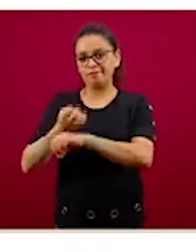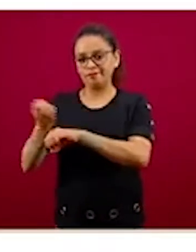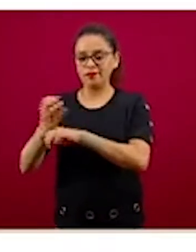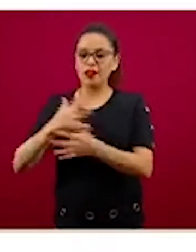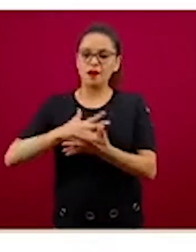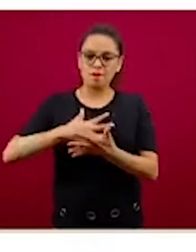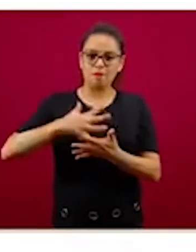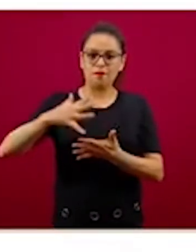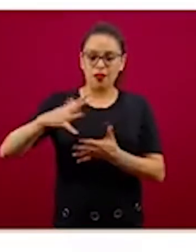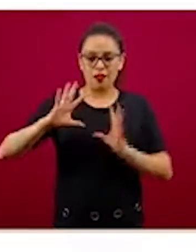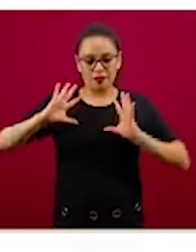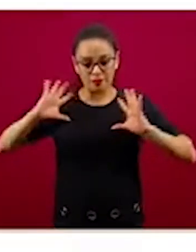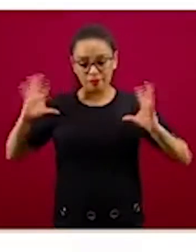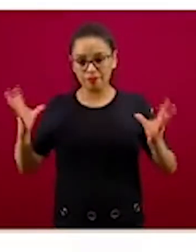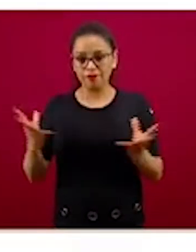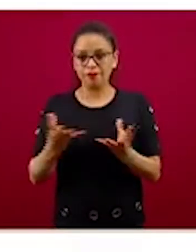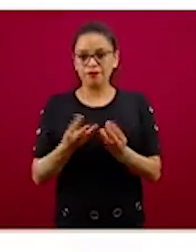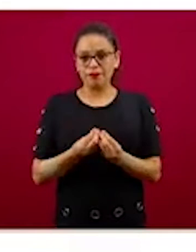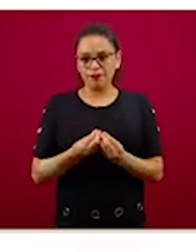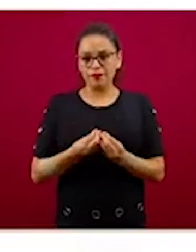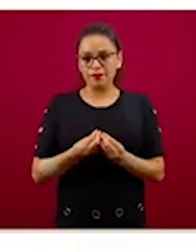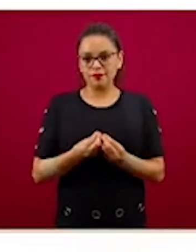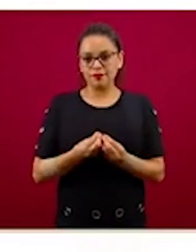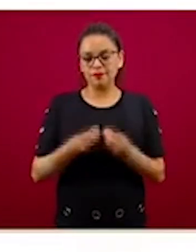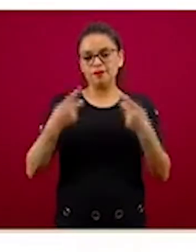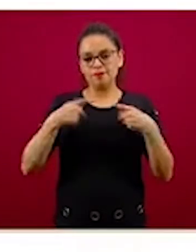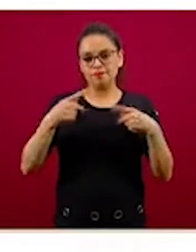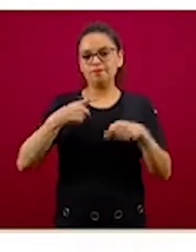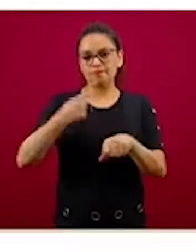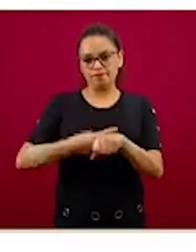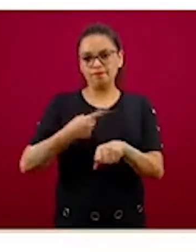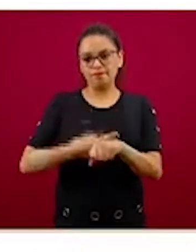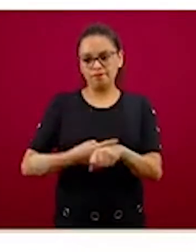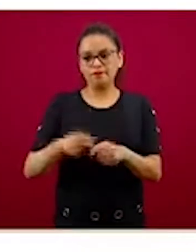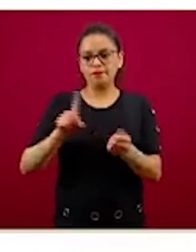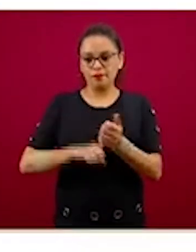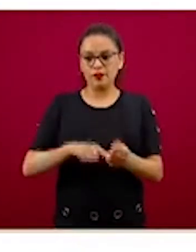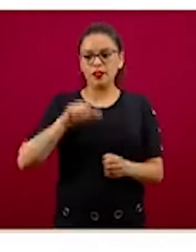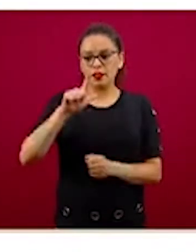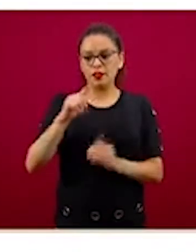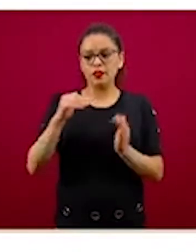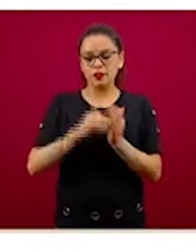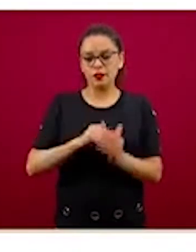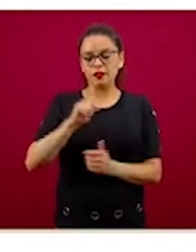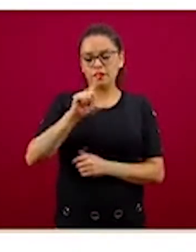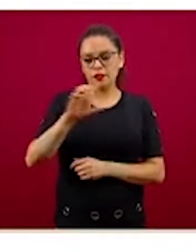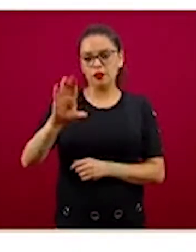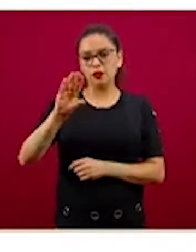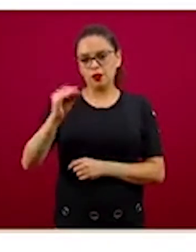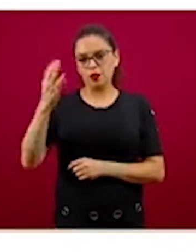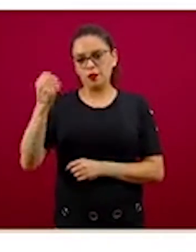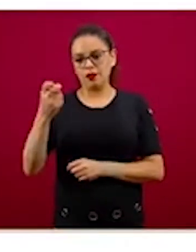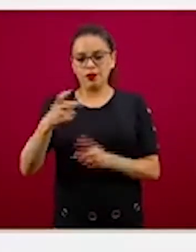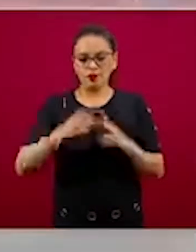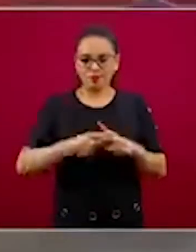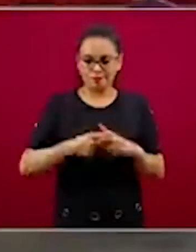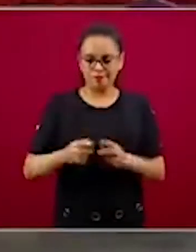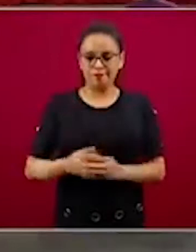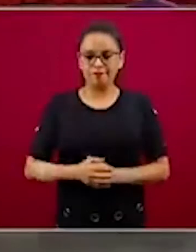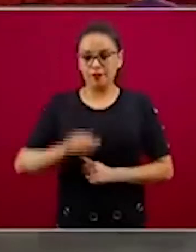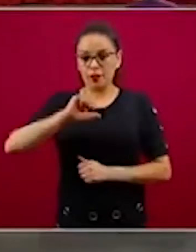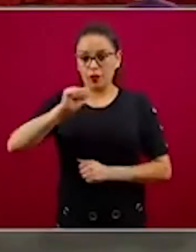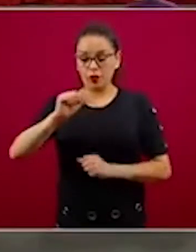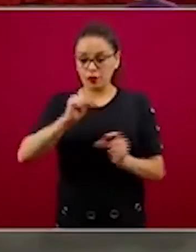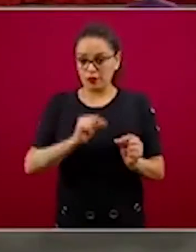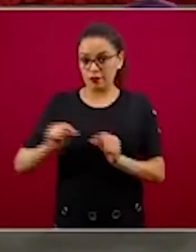cuales 5.444 se mantienen activos, informó el titular de la Dirección General de Epidemiología, José Luis